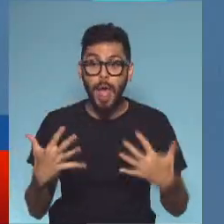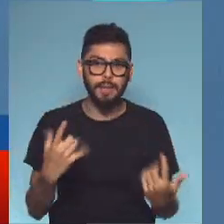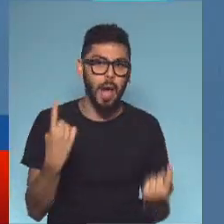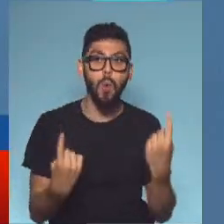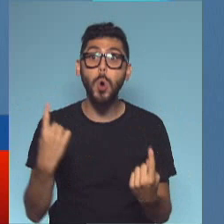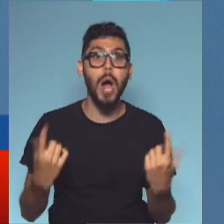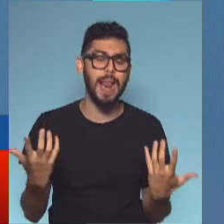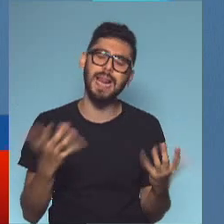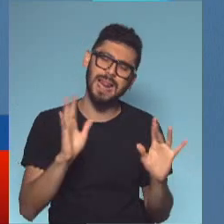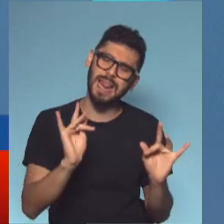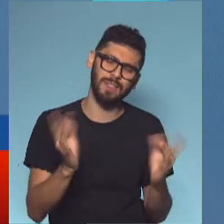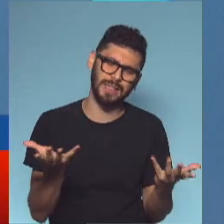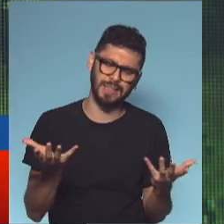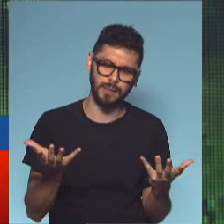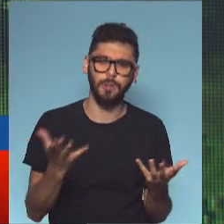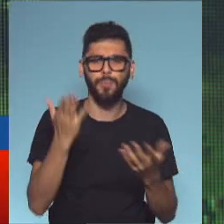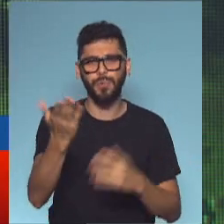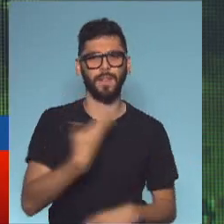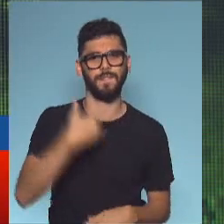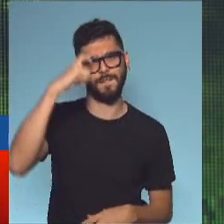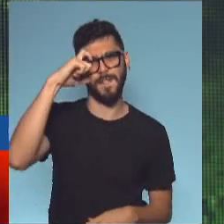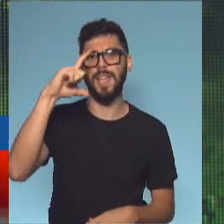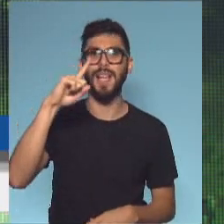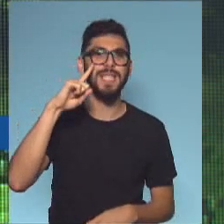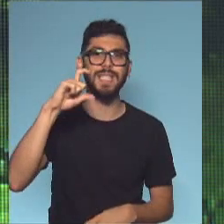que es prioritario? Claro. Ahí es muy finito. Totalmente. Felicitas, por favor. Gracias.